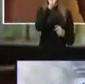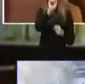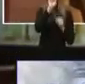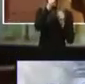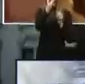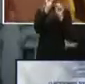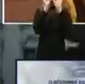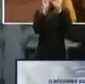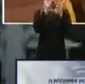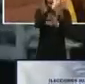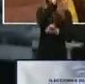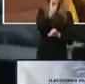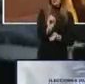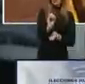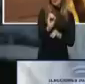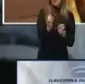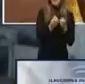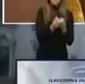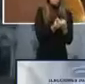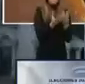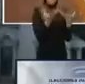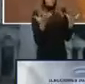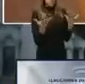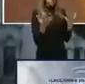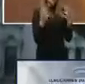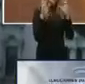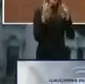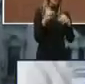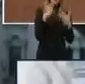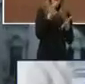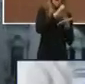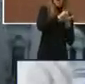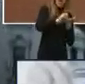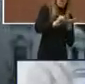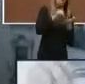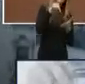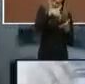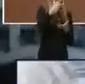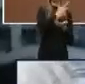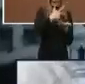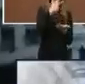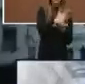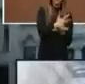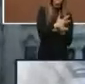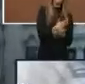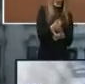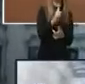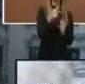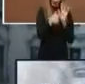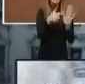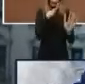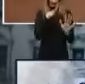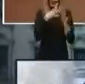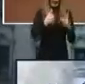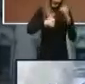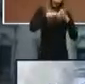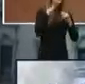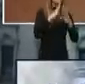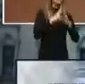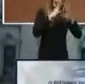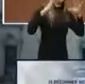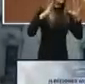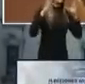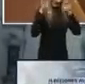45.08%, muchos de ellos empadronados en la capital guatemalteca, donde había pues una fuerte cantidad,